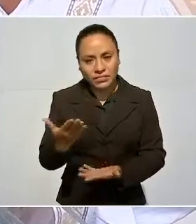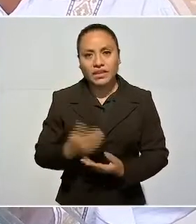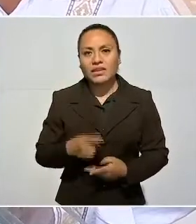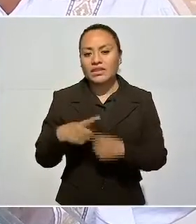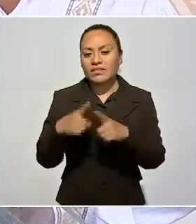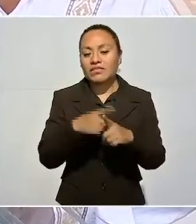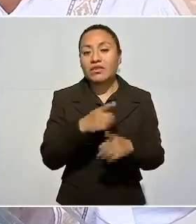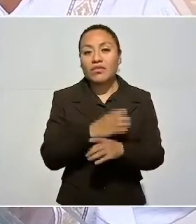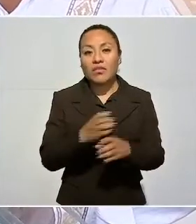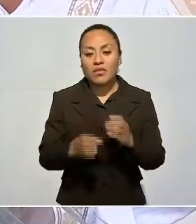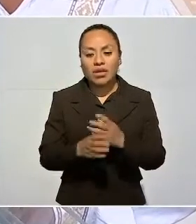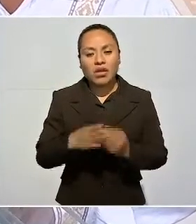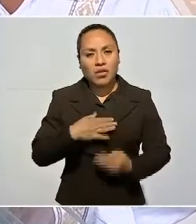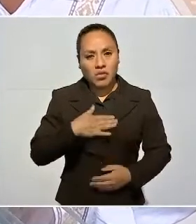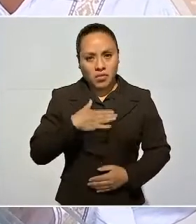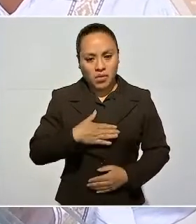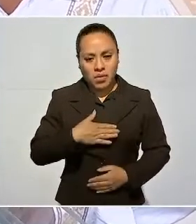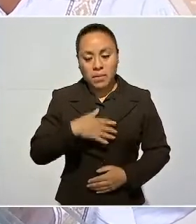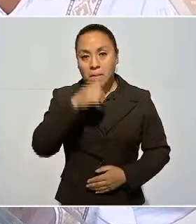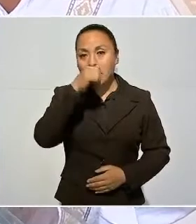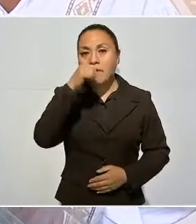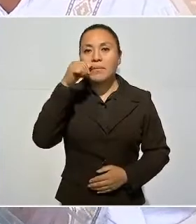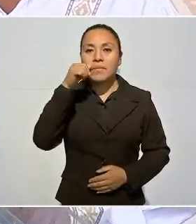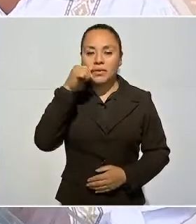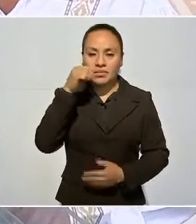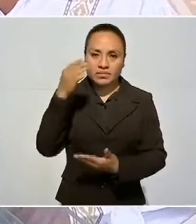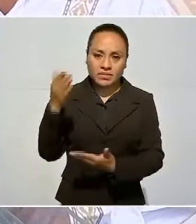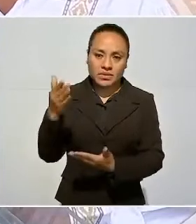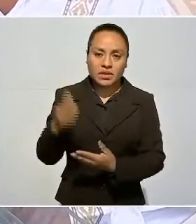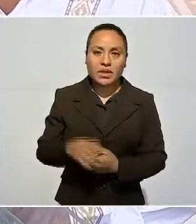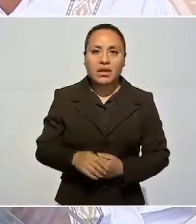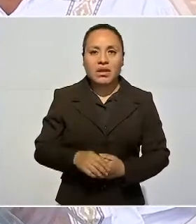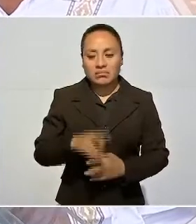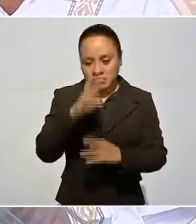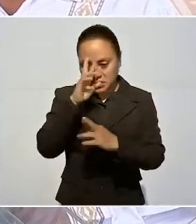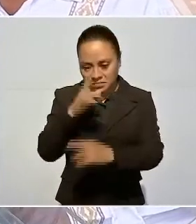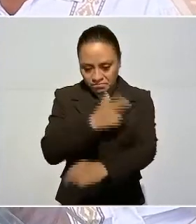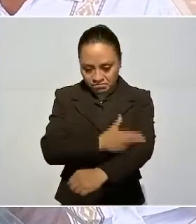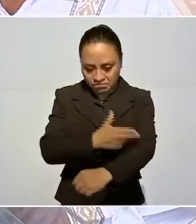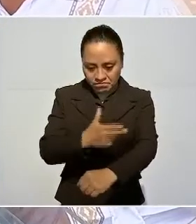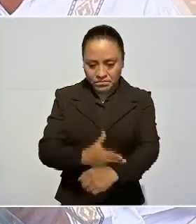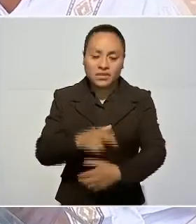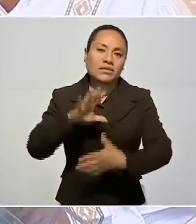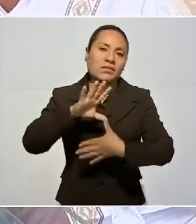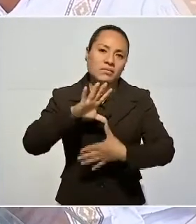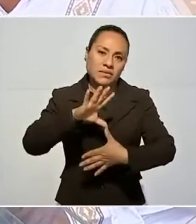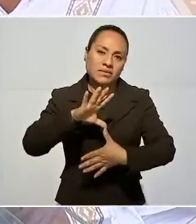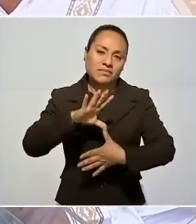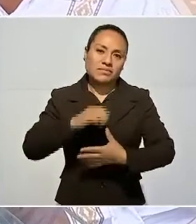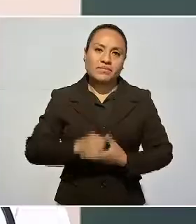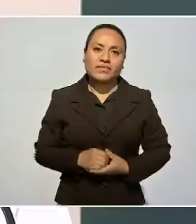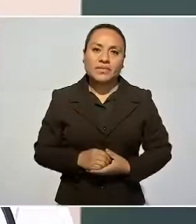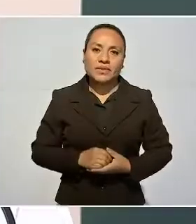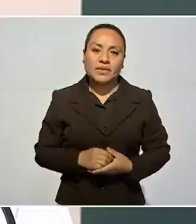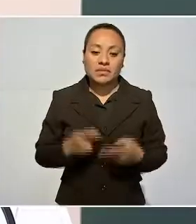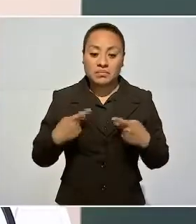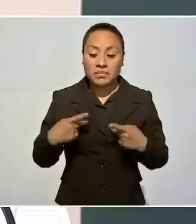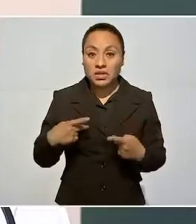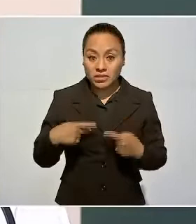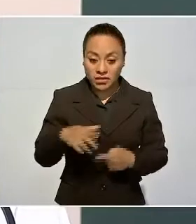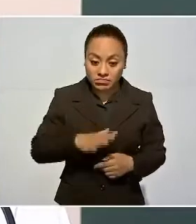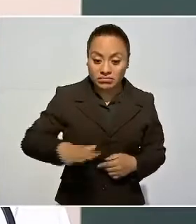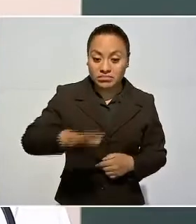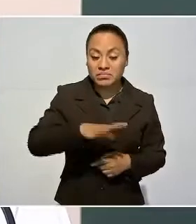justas, licenciado Benito Juárez García, benemérito de las Américas. Los serranos nos